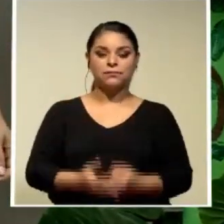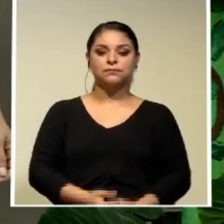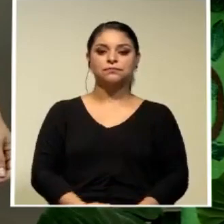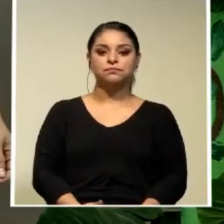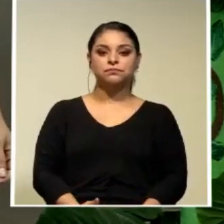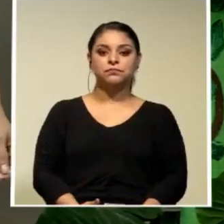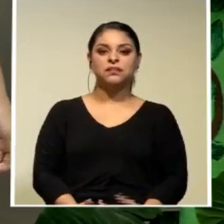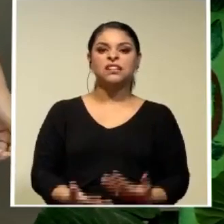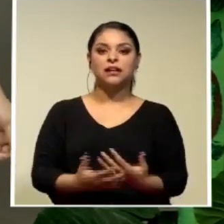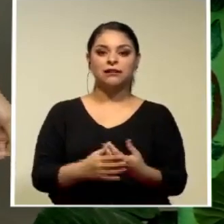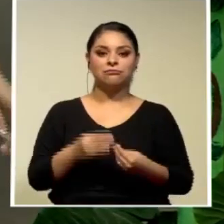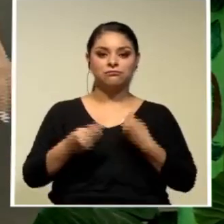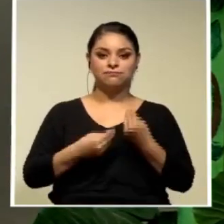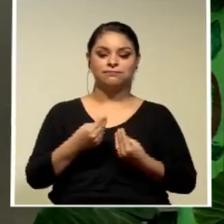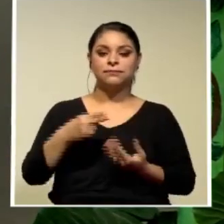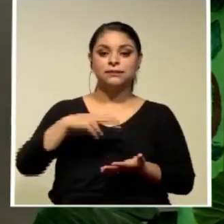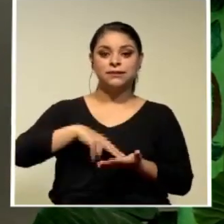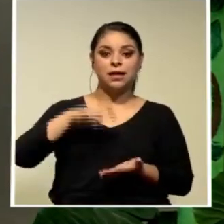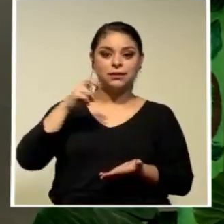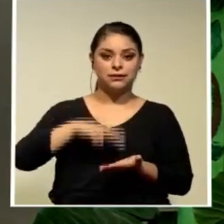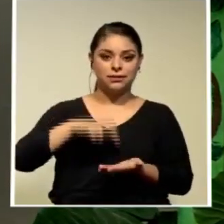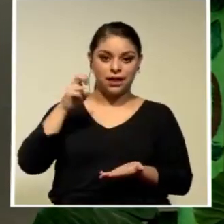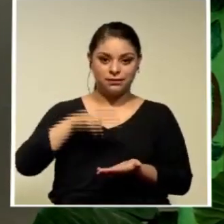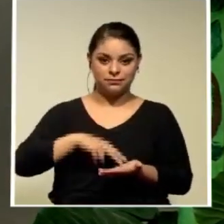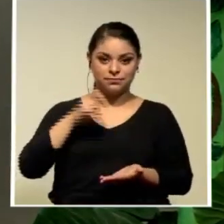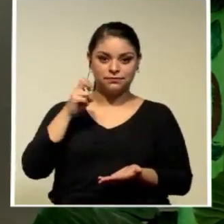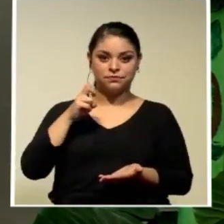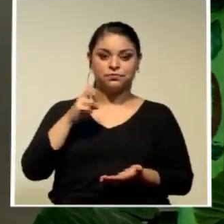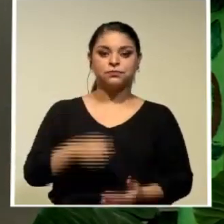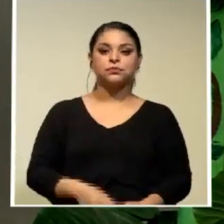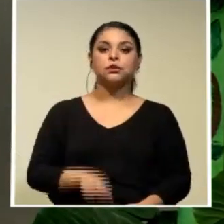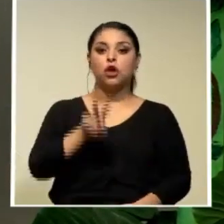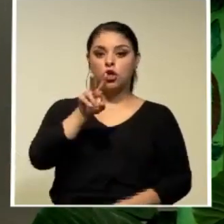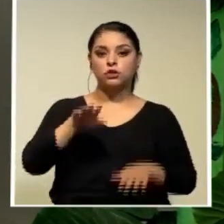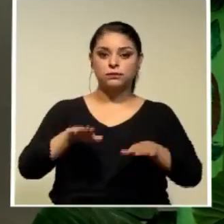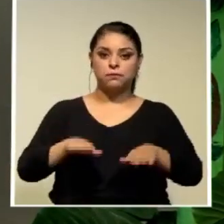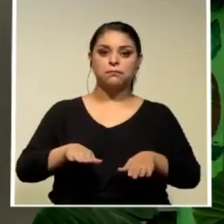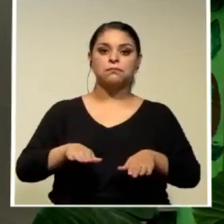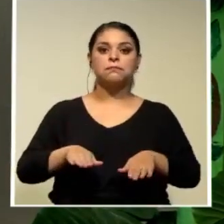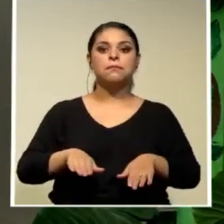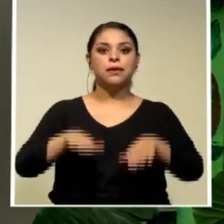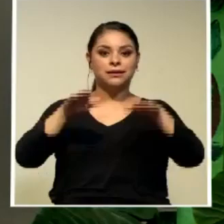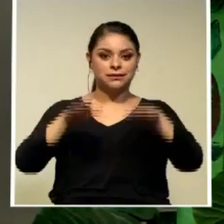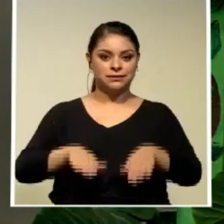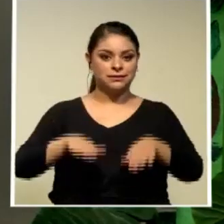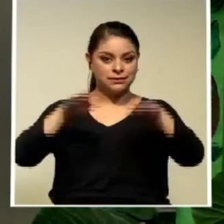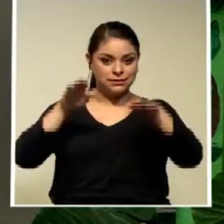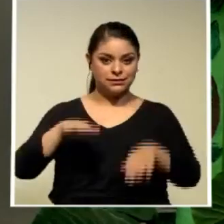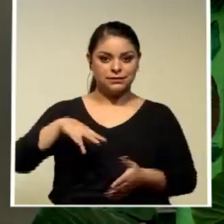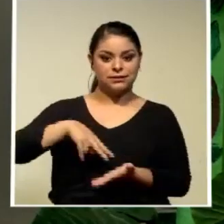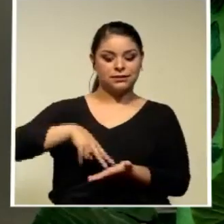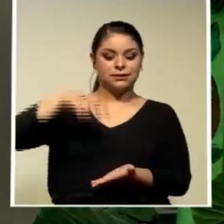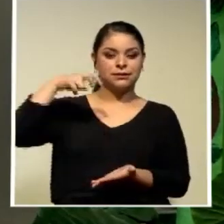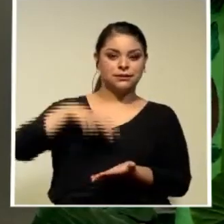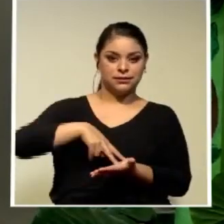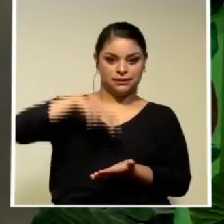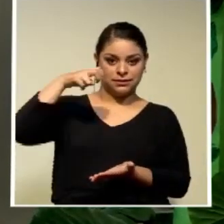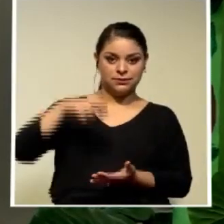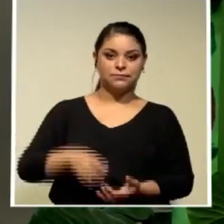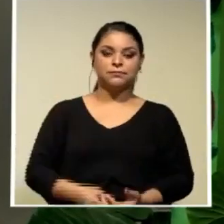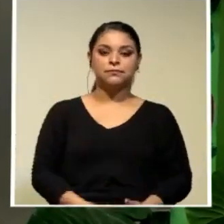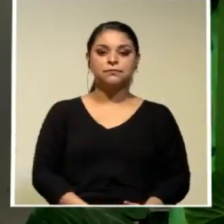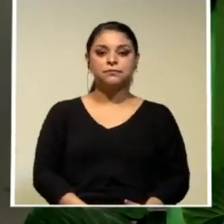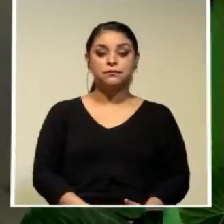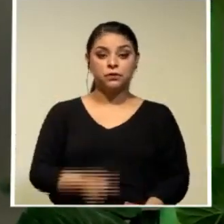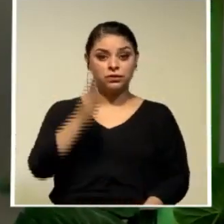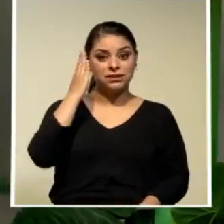vamos a saltar. Vamos a saltar con los dos piecitos juntos. Saltar ¿verdad? Es con los pies. Pero juntos. Niña Gwen, vos